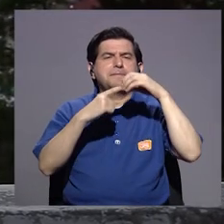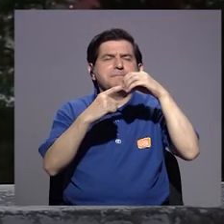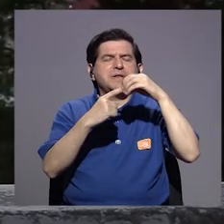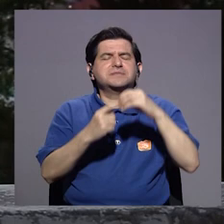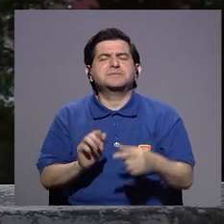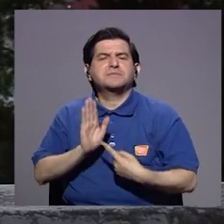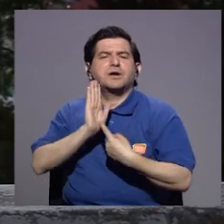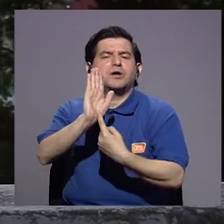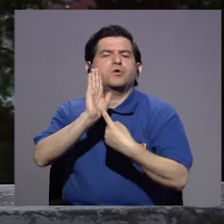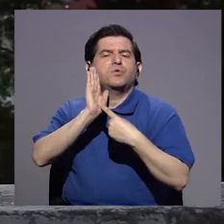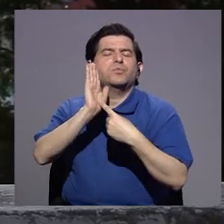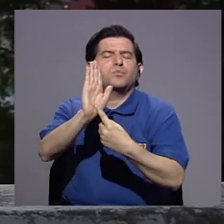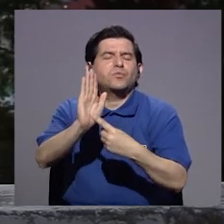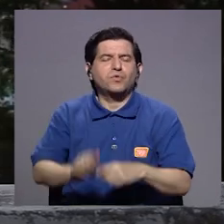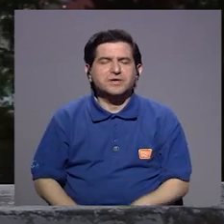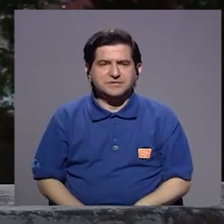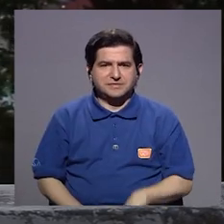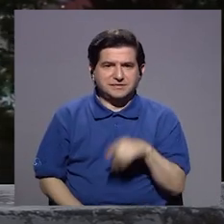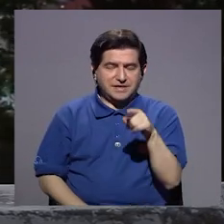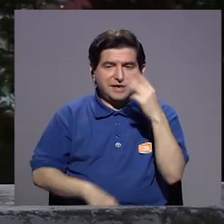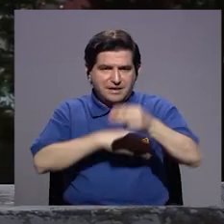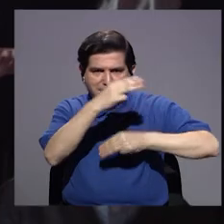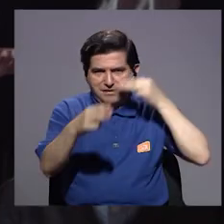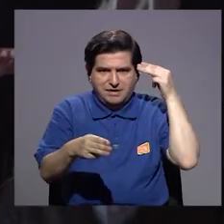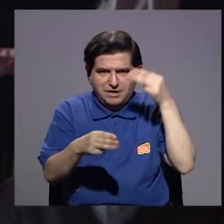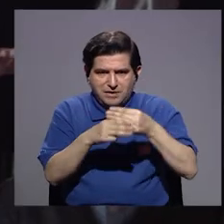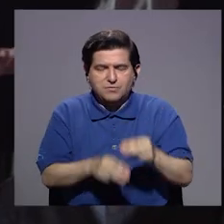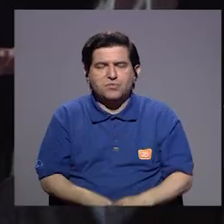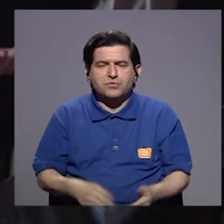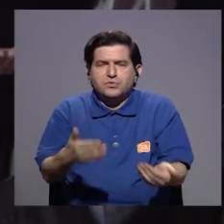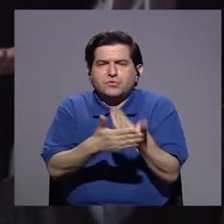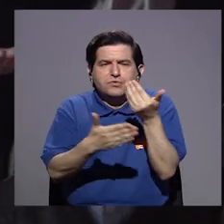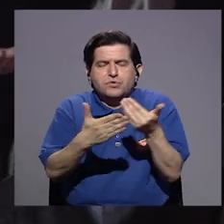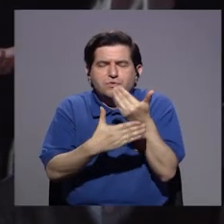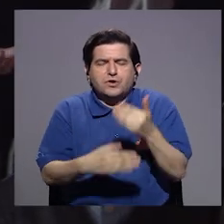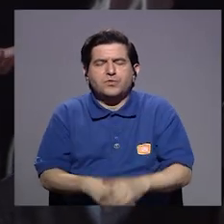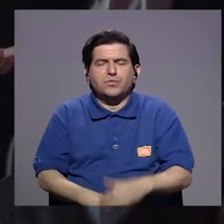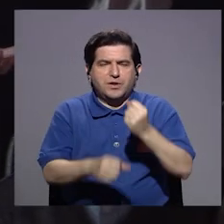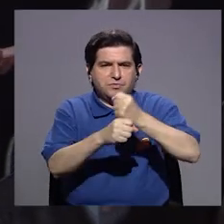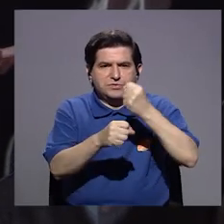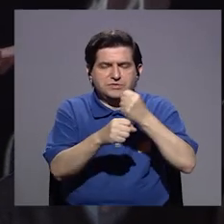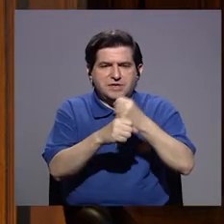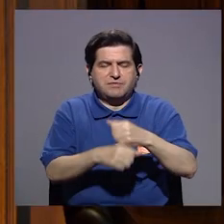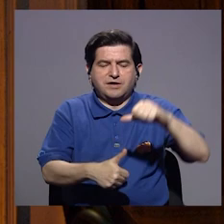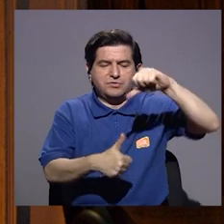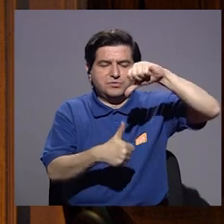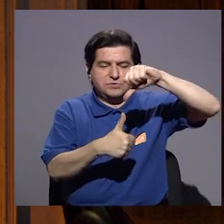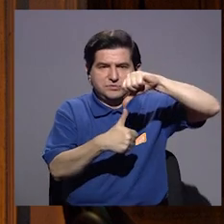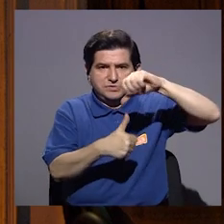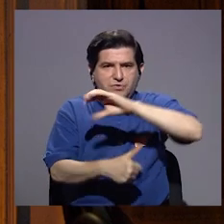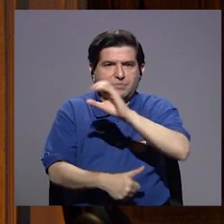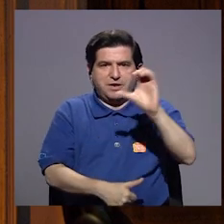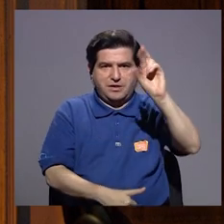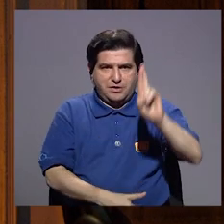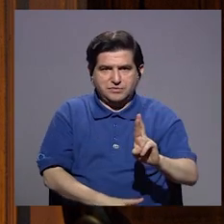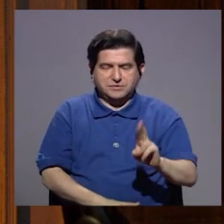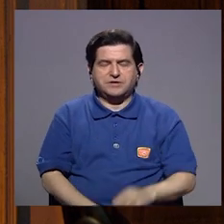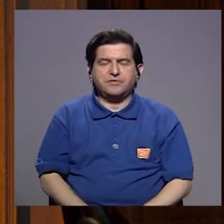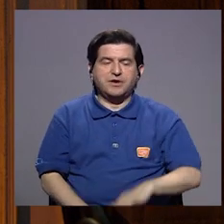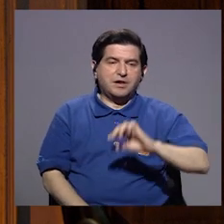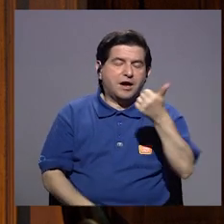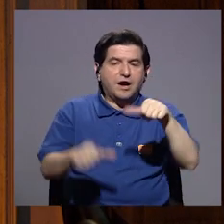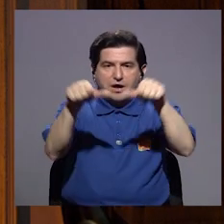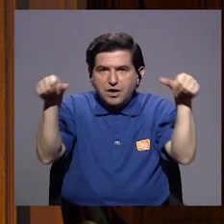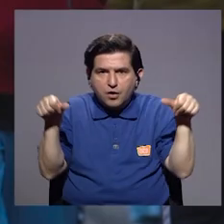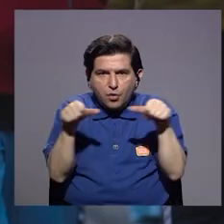principal vitrina de exhibición y de presentación al mundo de los más recientes realizados en Centroamérica y Costa Rica. Y luego el resto de